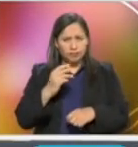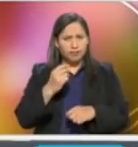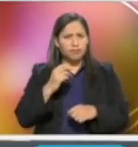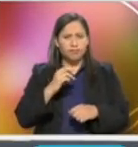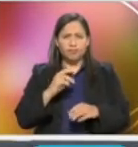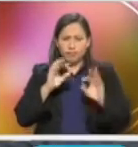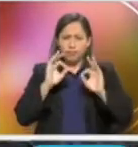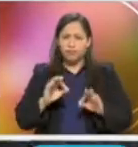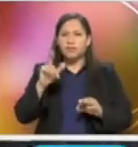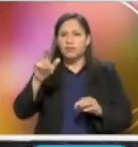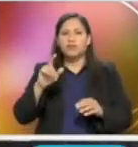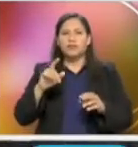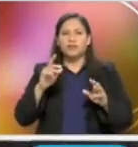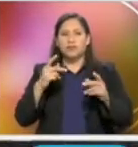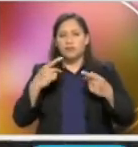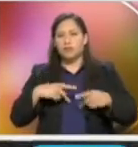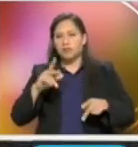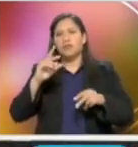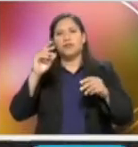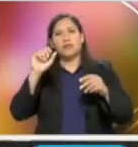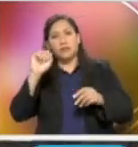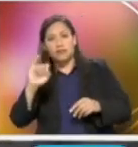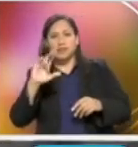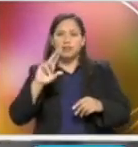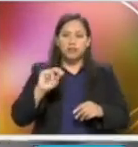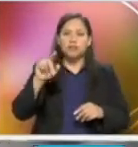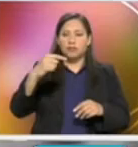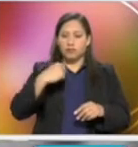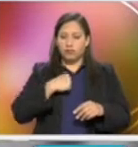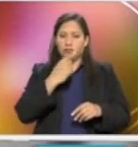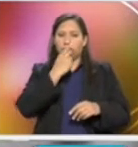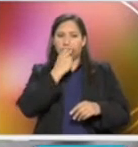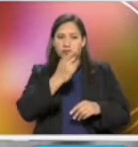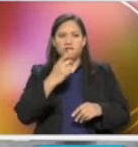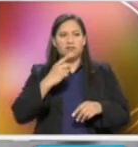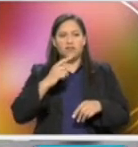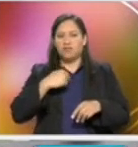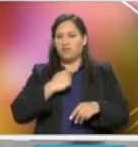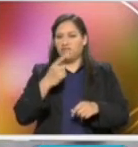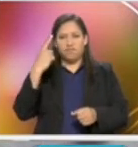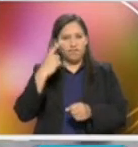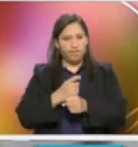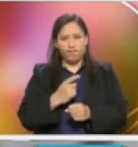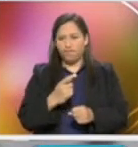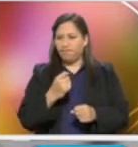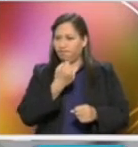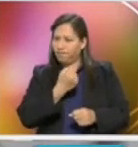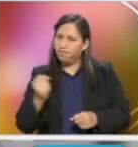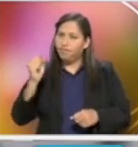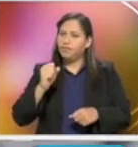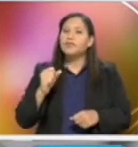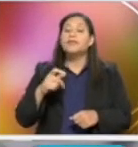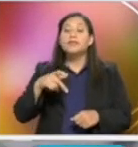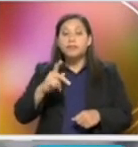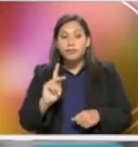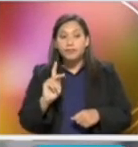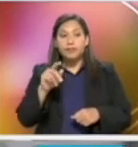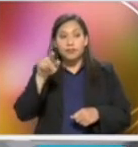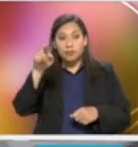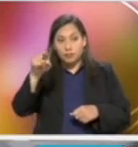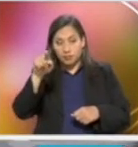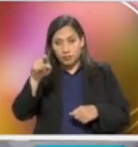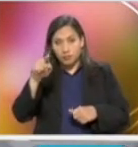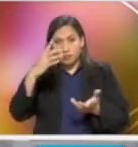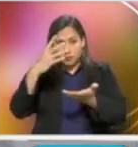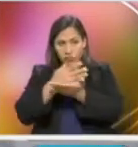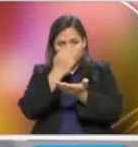ya gente debatirá que si el más grande, que si no, él se autonombraba siempre el más grande. Pero lo que él